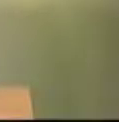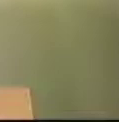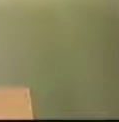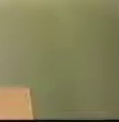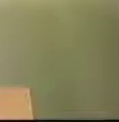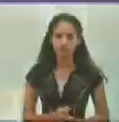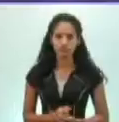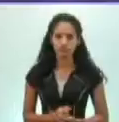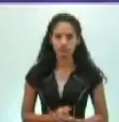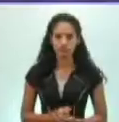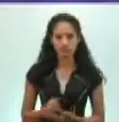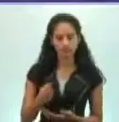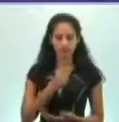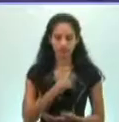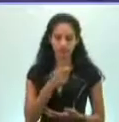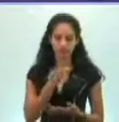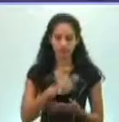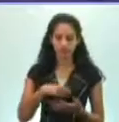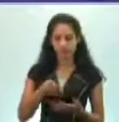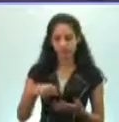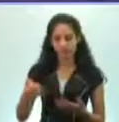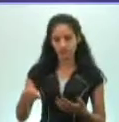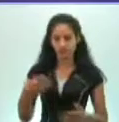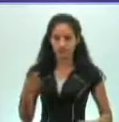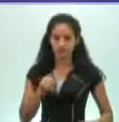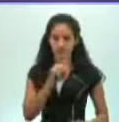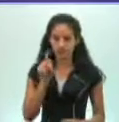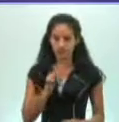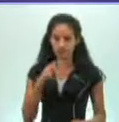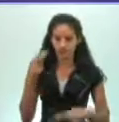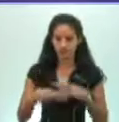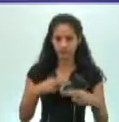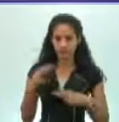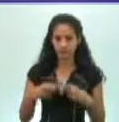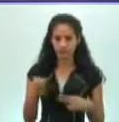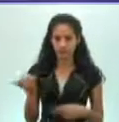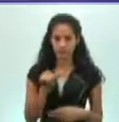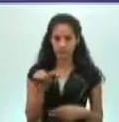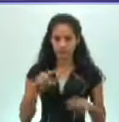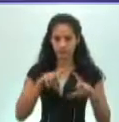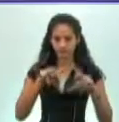sugiero entonces que tomes nota de las actividades que realizaremos con el mismo.